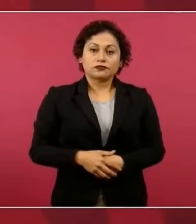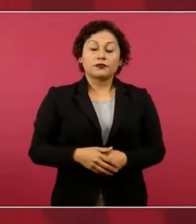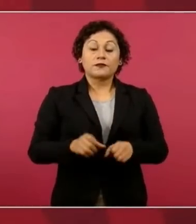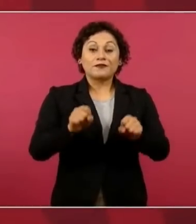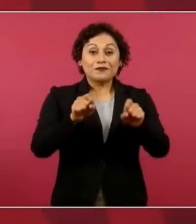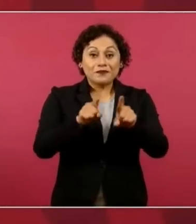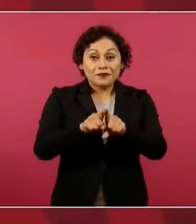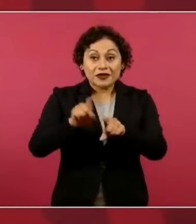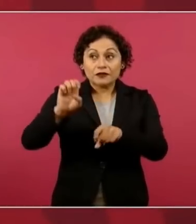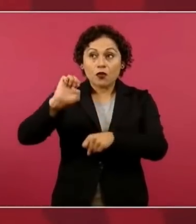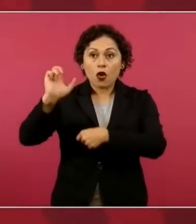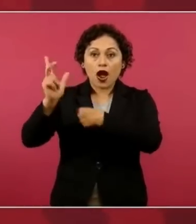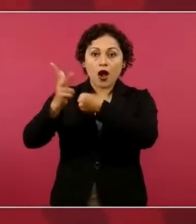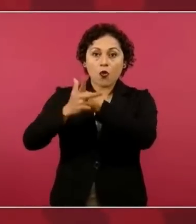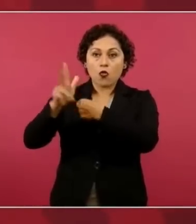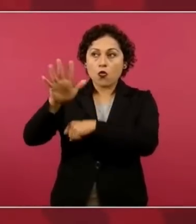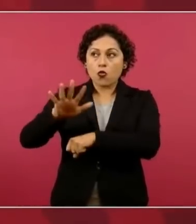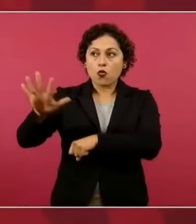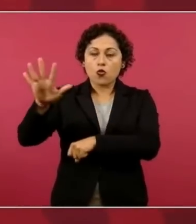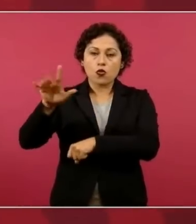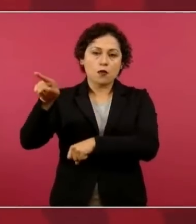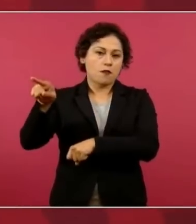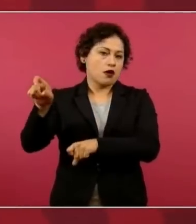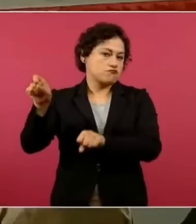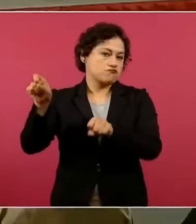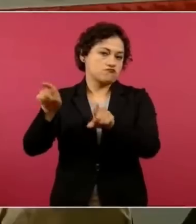Europa se hizo lo mismo.